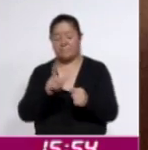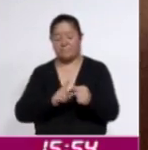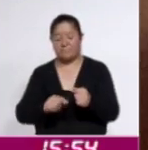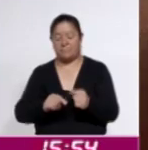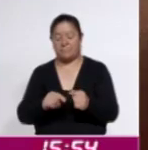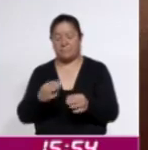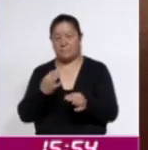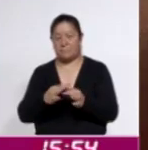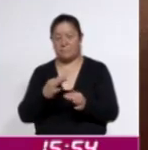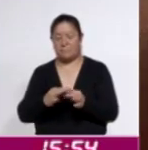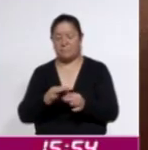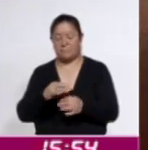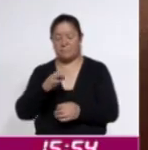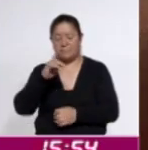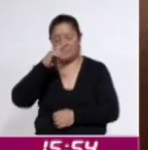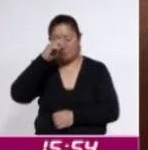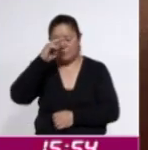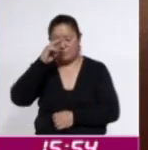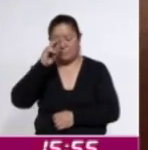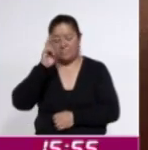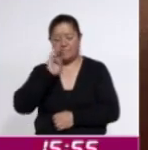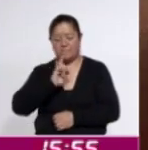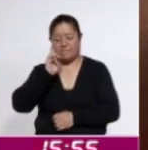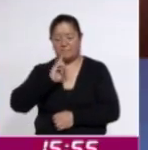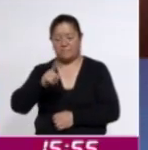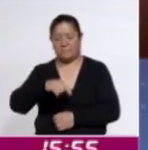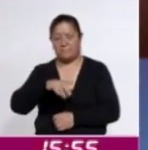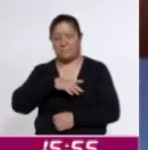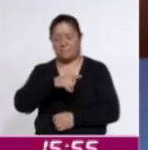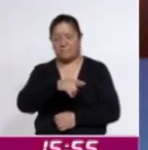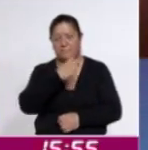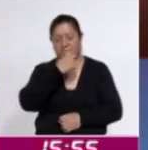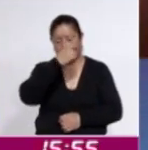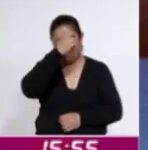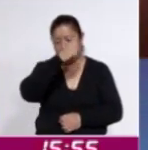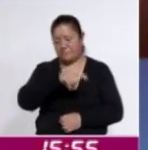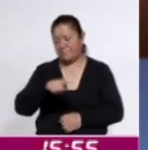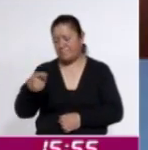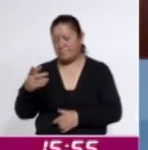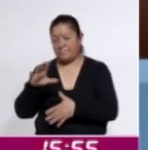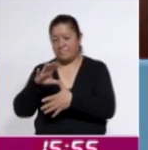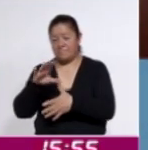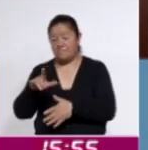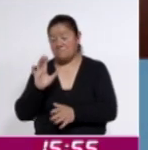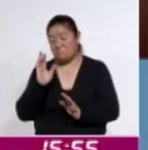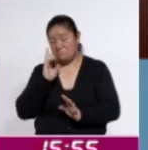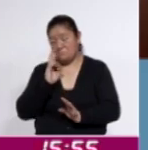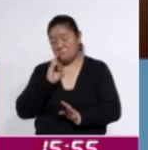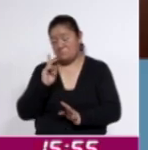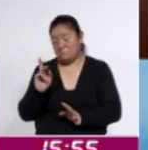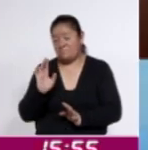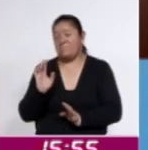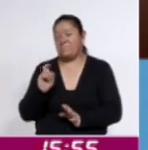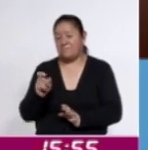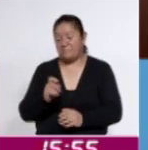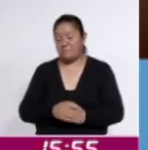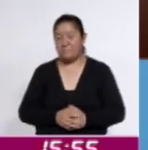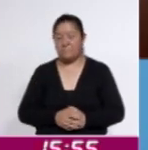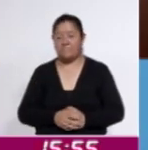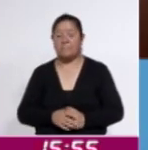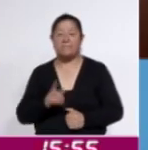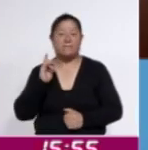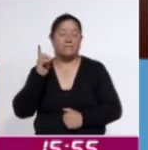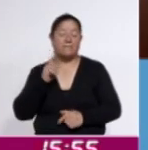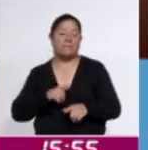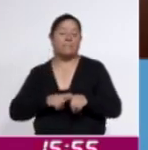estará enfrentando ante las Chivas y pues veremos que la hegemonía que tienen las Águilas dentro de estas participaciones pues se mantenga. Tienen